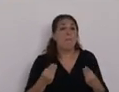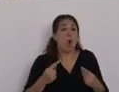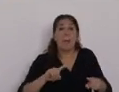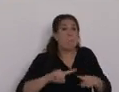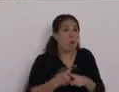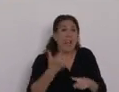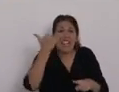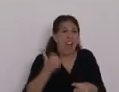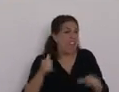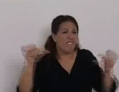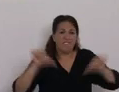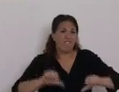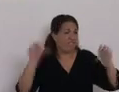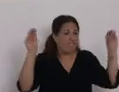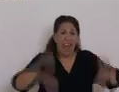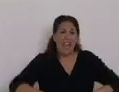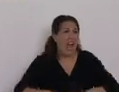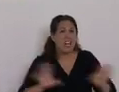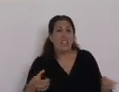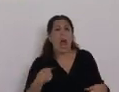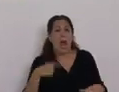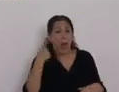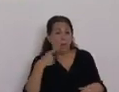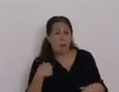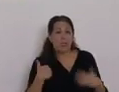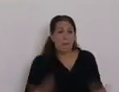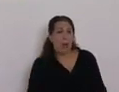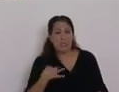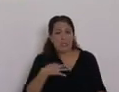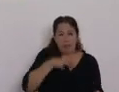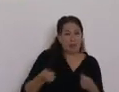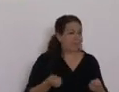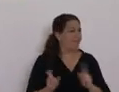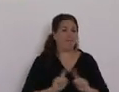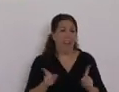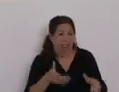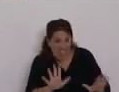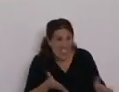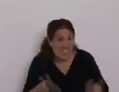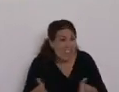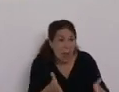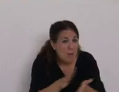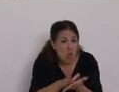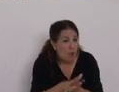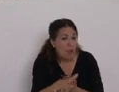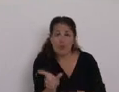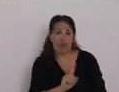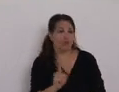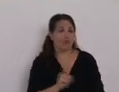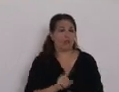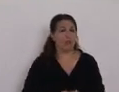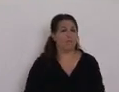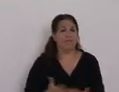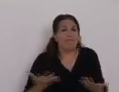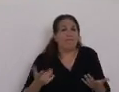política de este país, la especulación no es un camino. Nunca la especulación fue una solución. Entonces